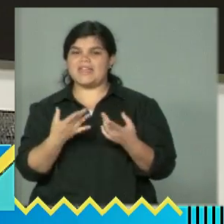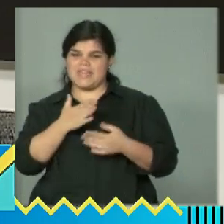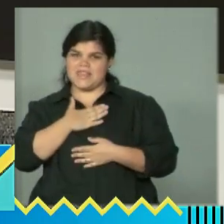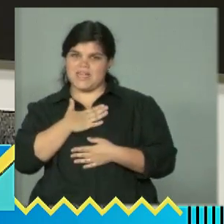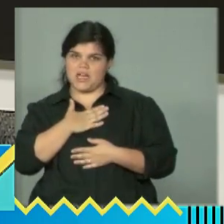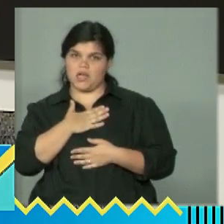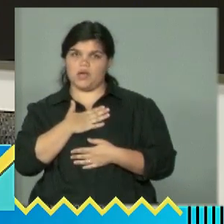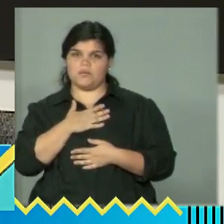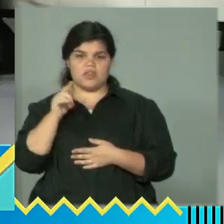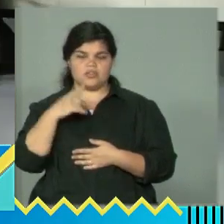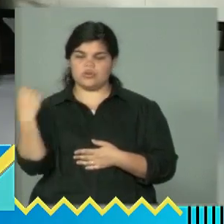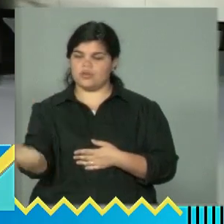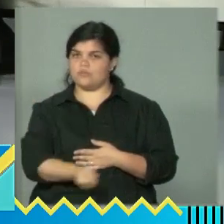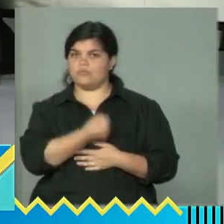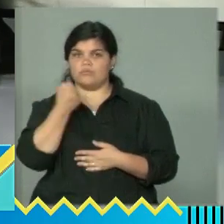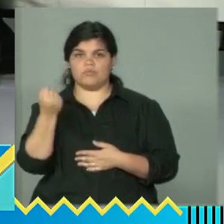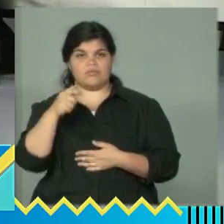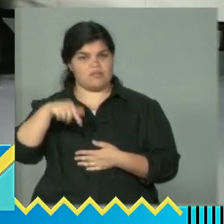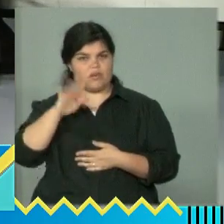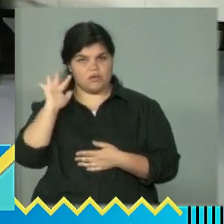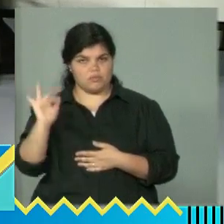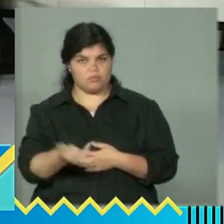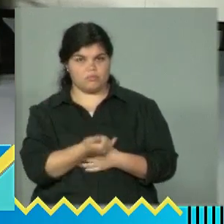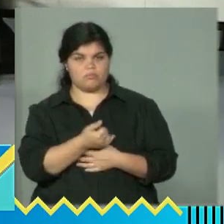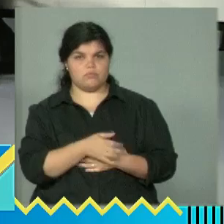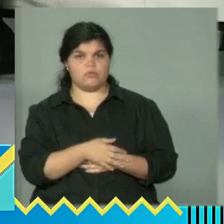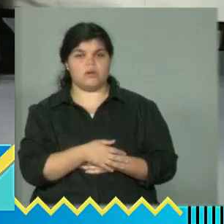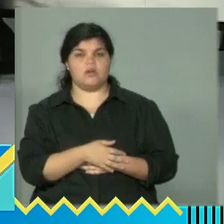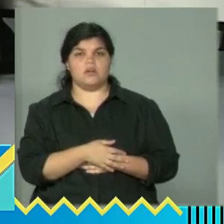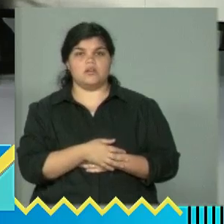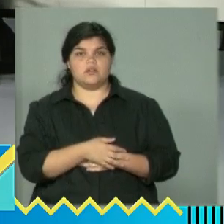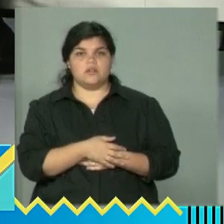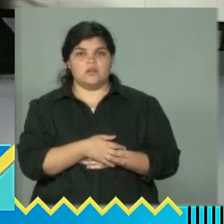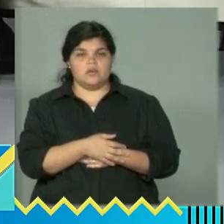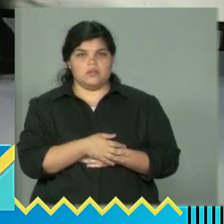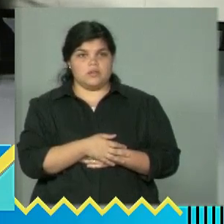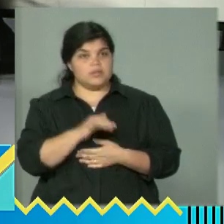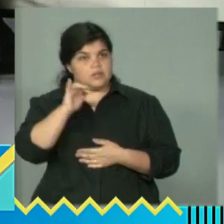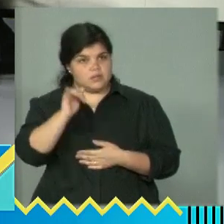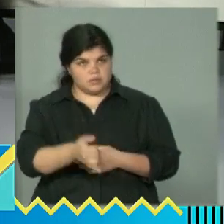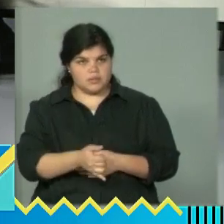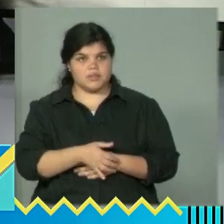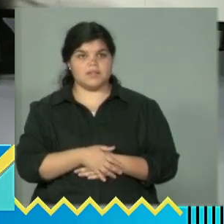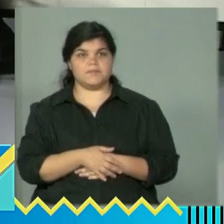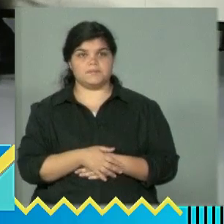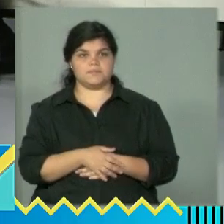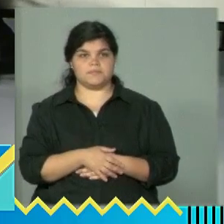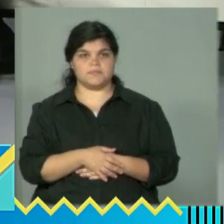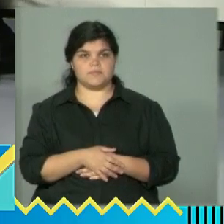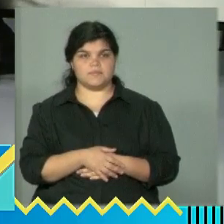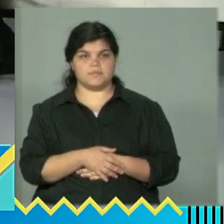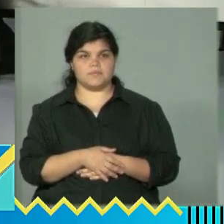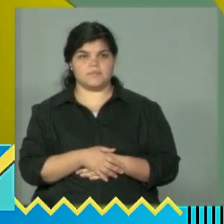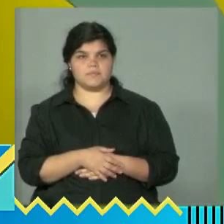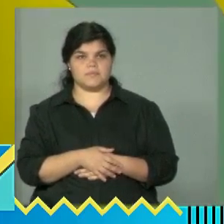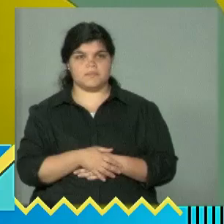más valioso de lo que estamos viendo ahora, ¿no? No sí, sé, tal, Juan no, Pablo. Es que tal cual. Los chicos, a